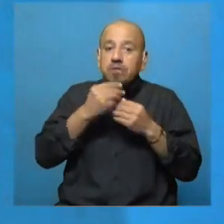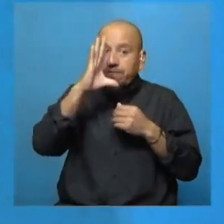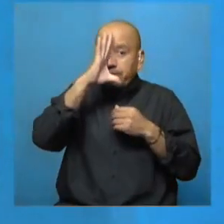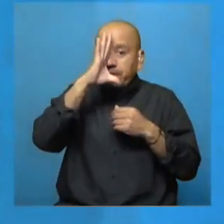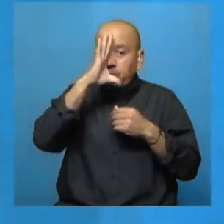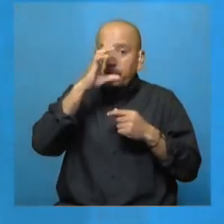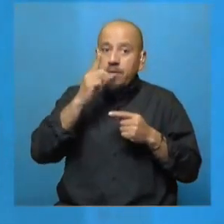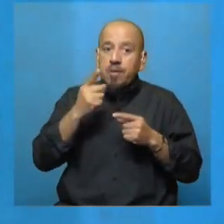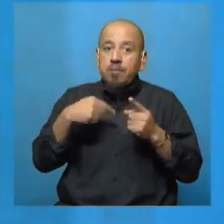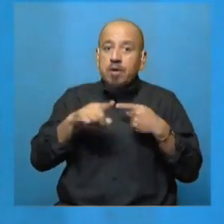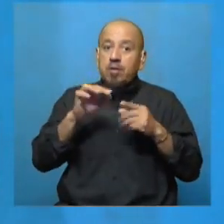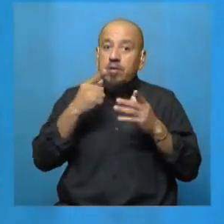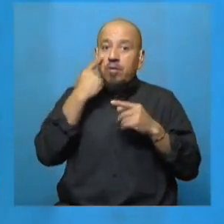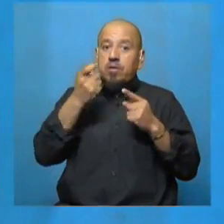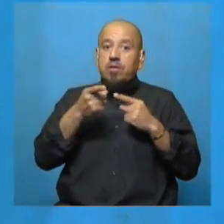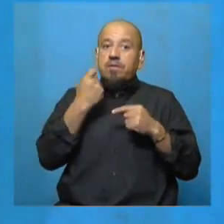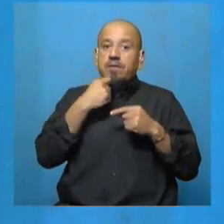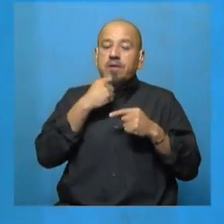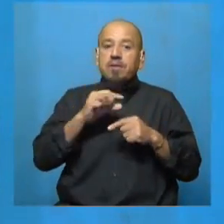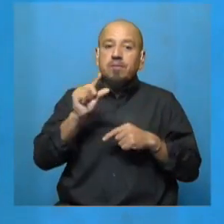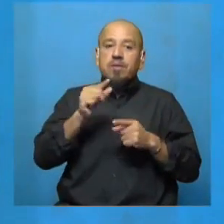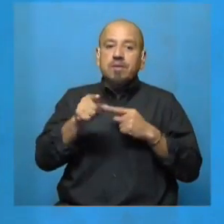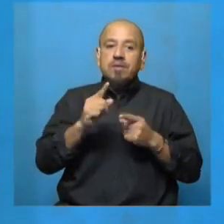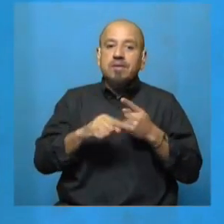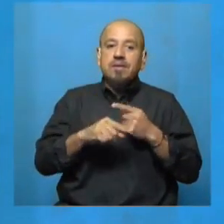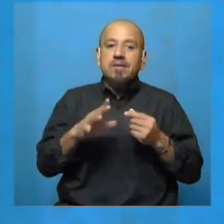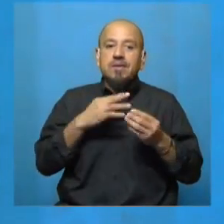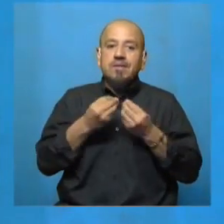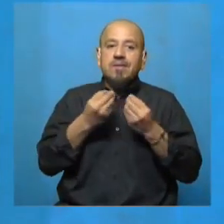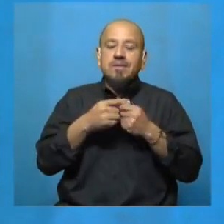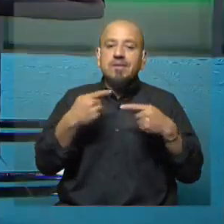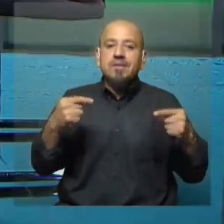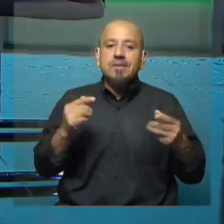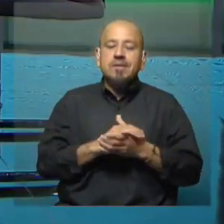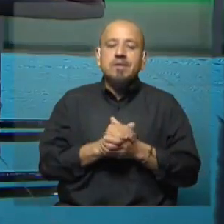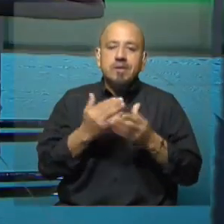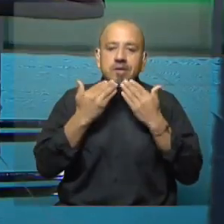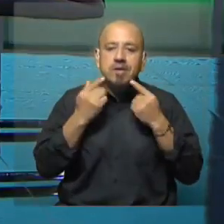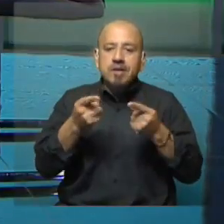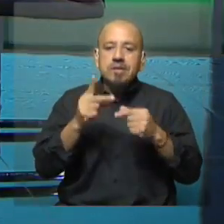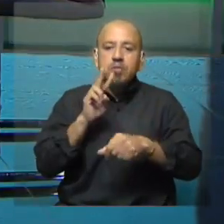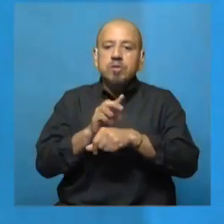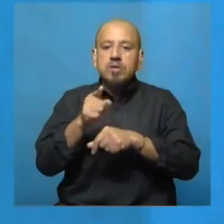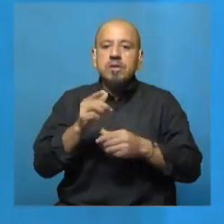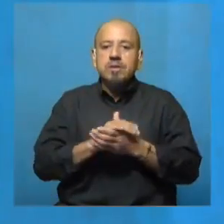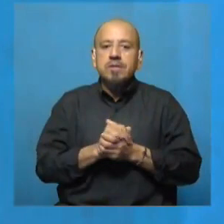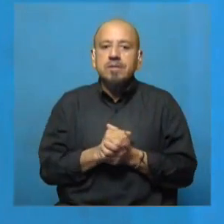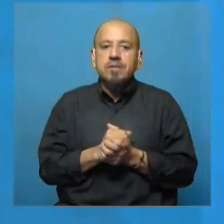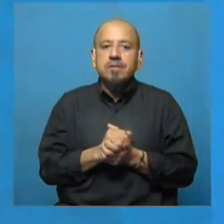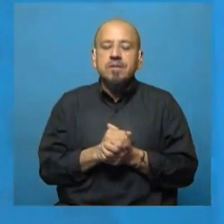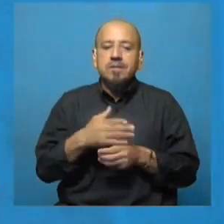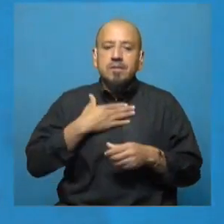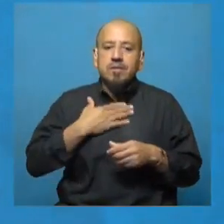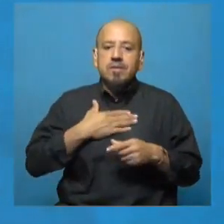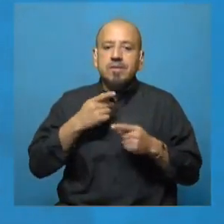y te das cuenta que falta poco esto es porque tenemos muchas cosas para hacer nuestra tarea con mucho tu visita la verdad es